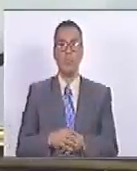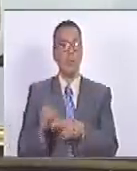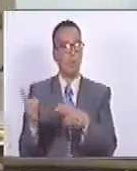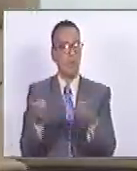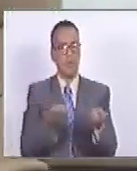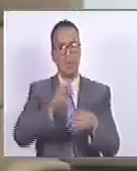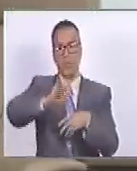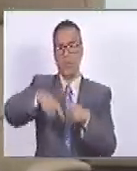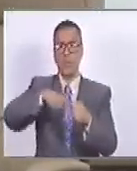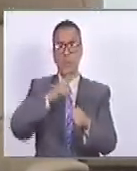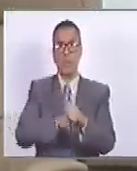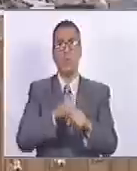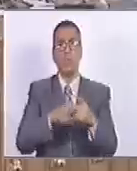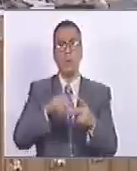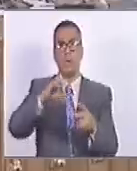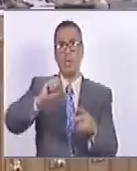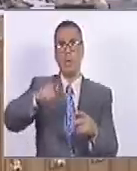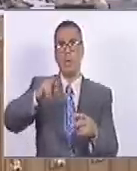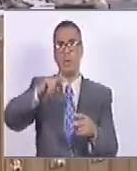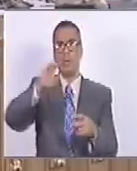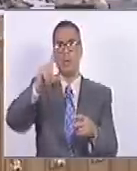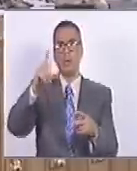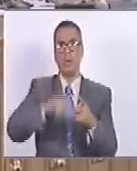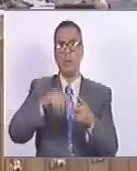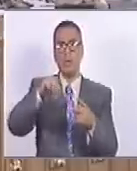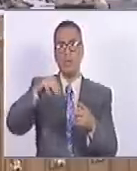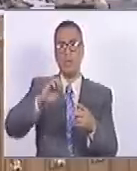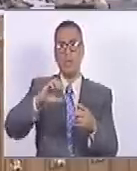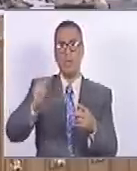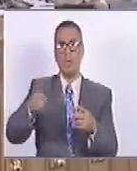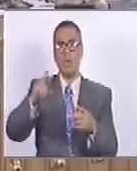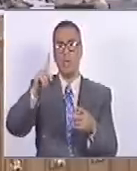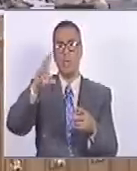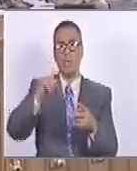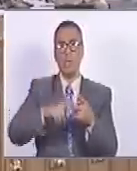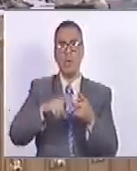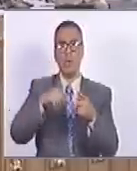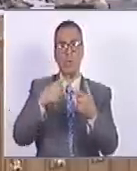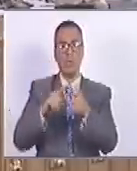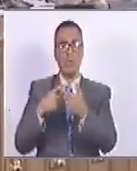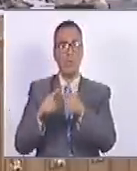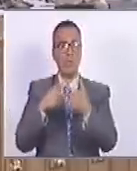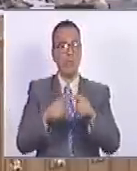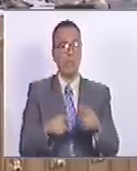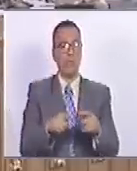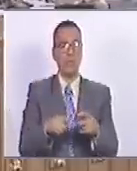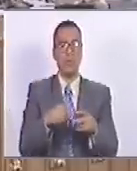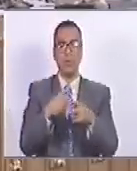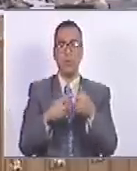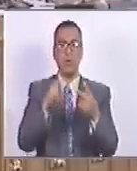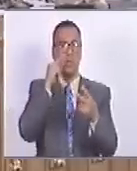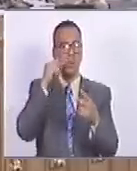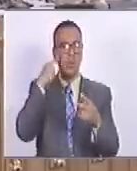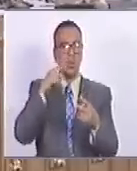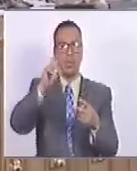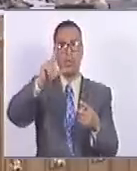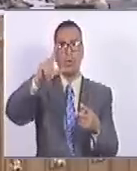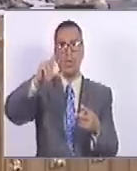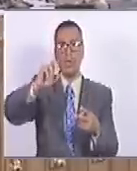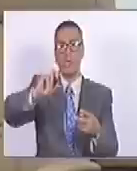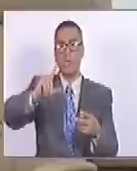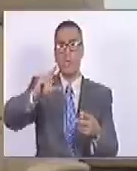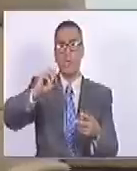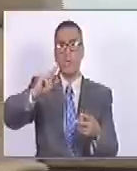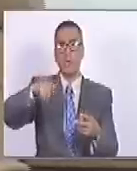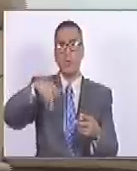Invitan a Guaidó, a Capriles, a Machado, al otro, a la otra, Leopoldo